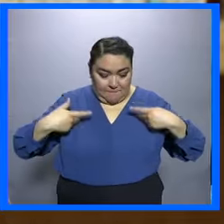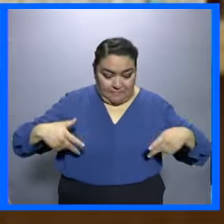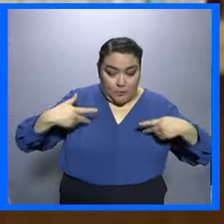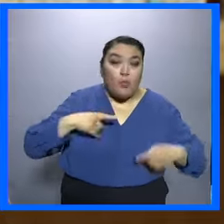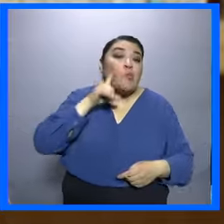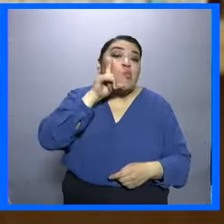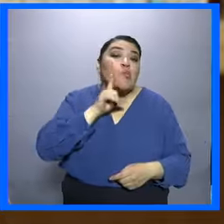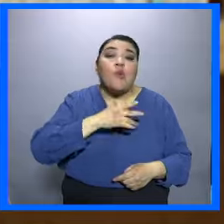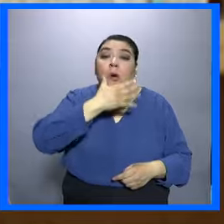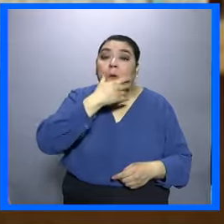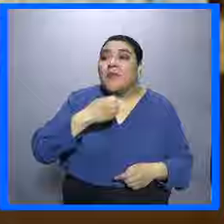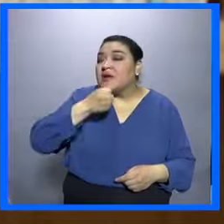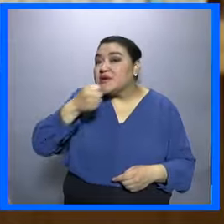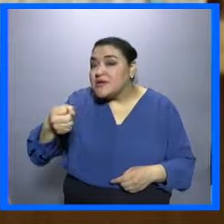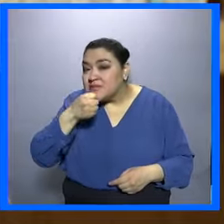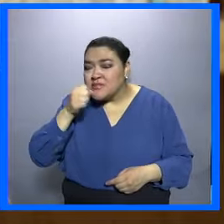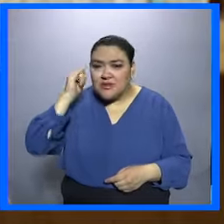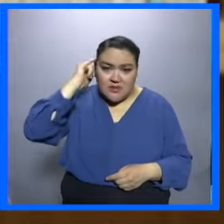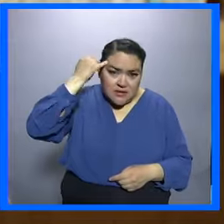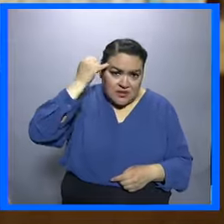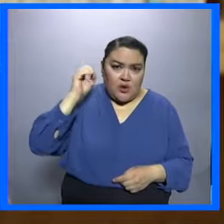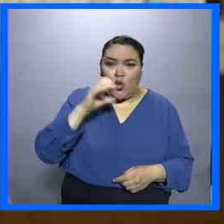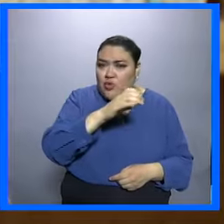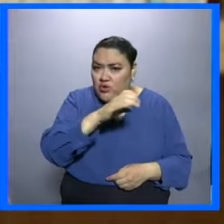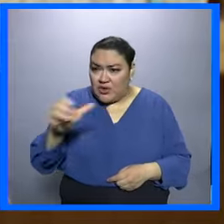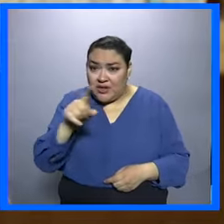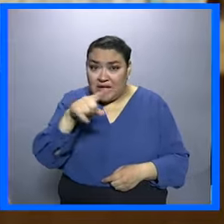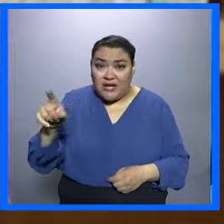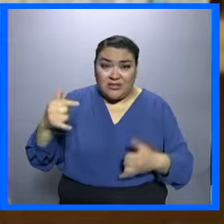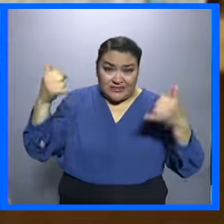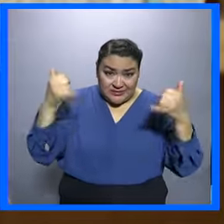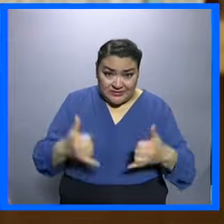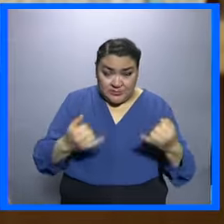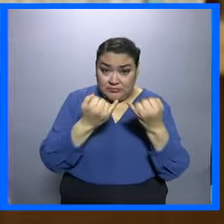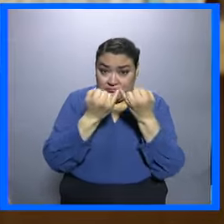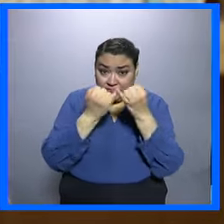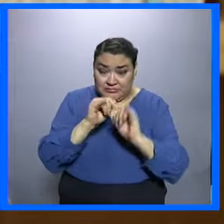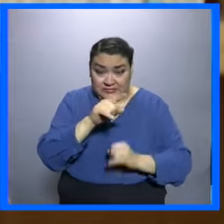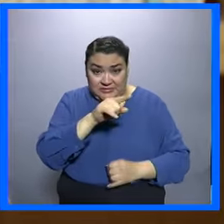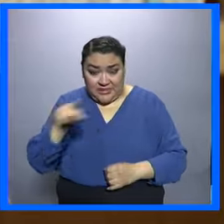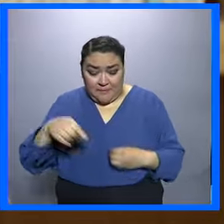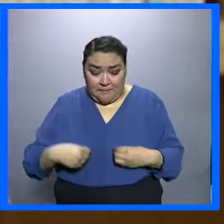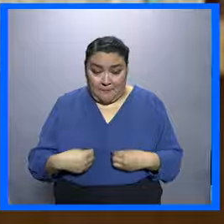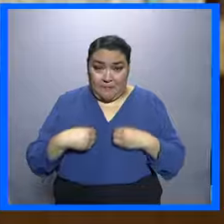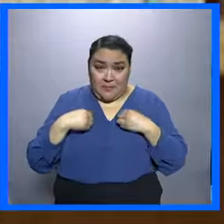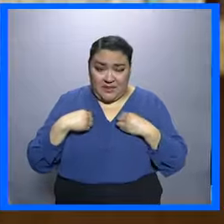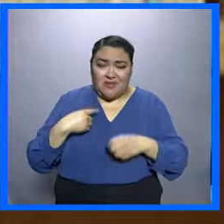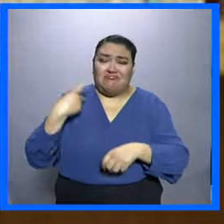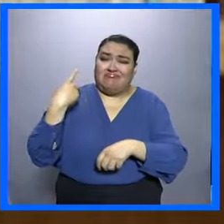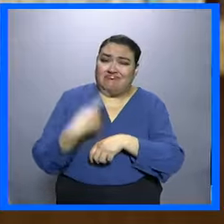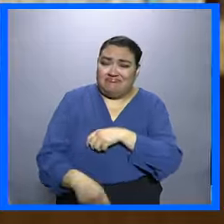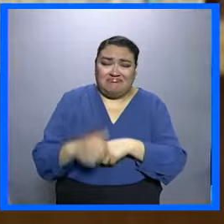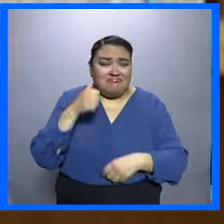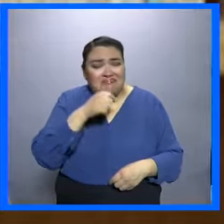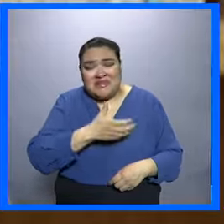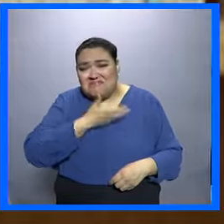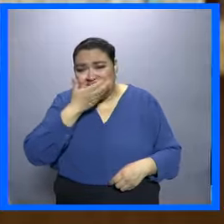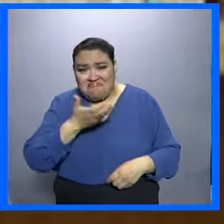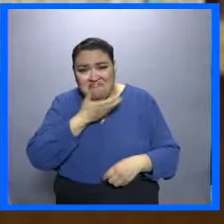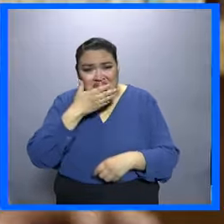periodistas comunitarias, indígenas, rebeldes, independientes, vivimos un riesgo constante que